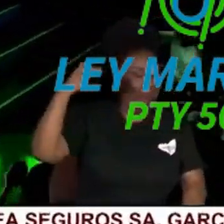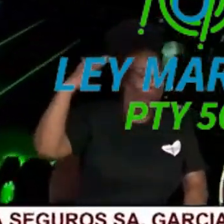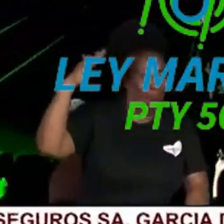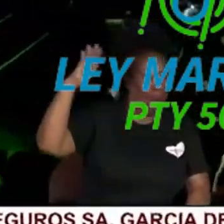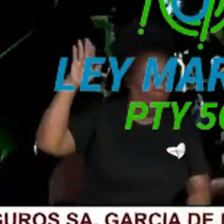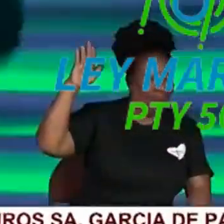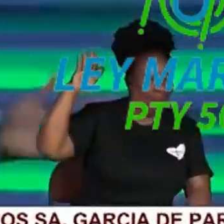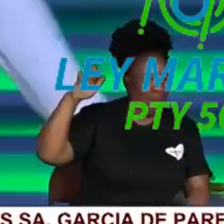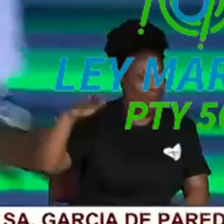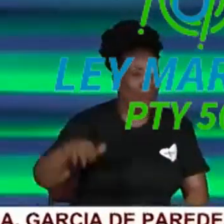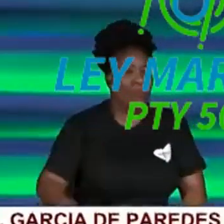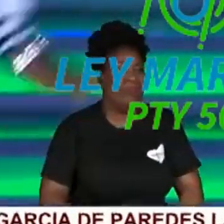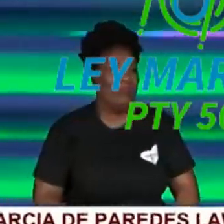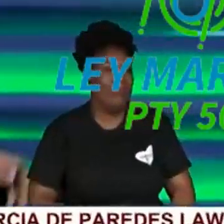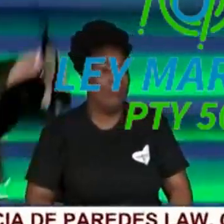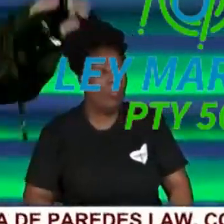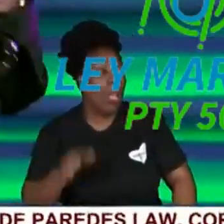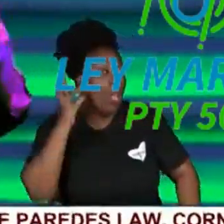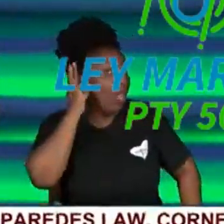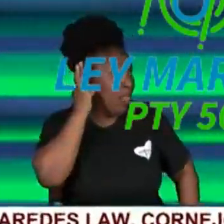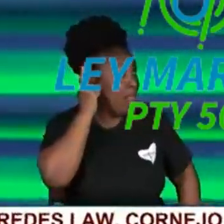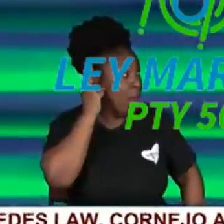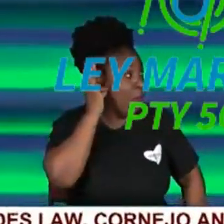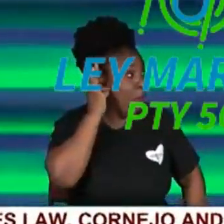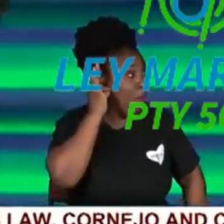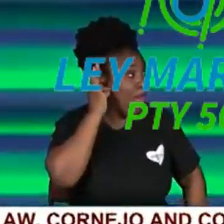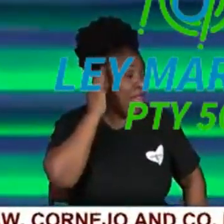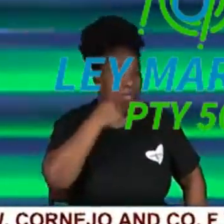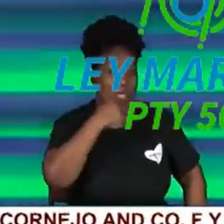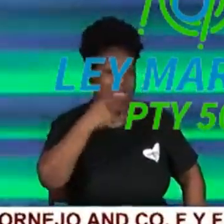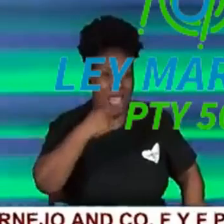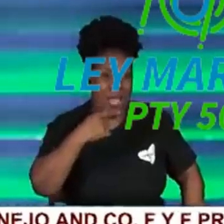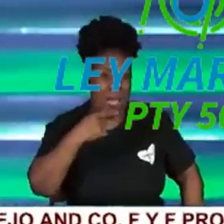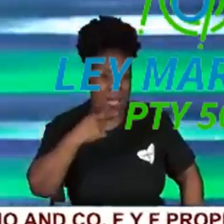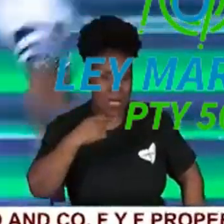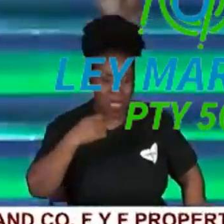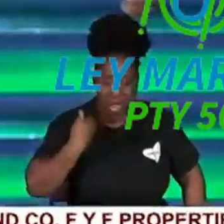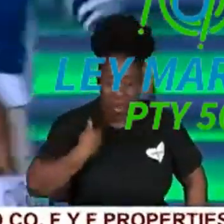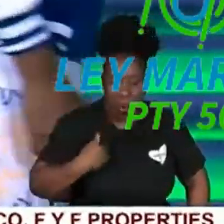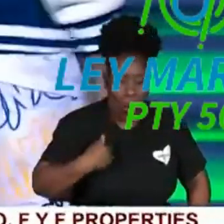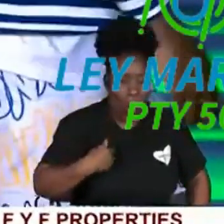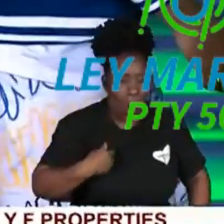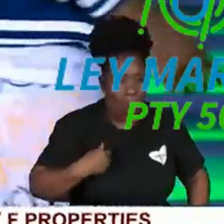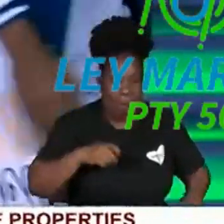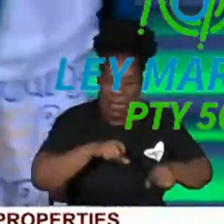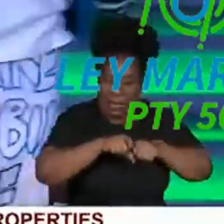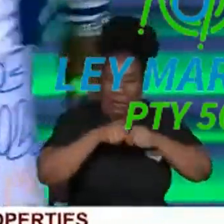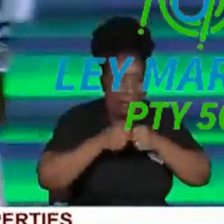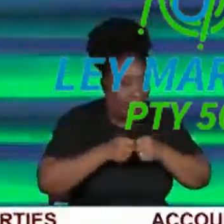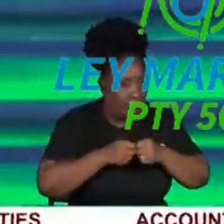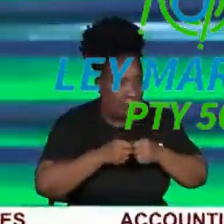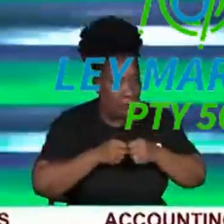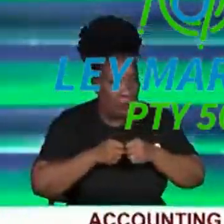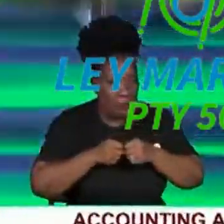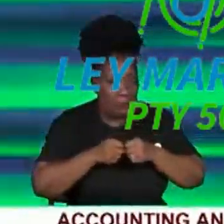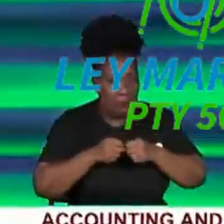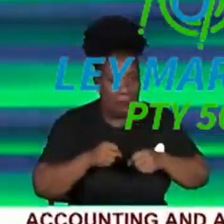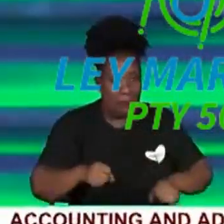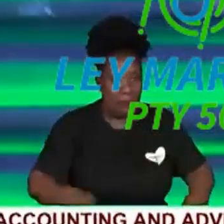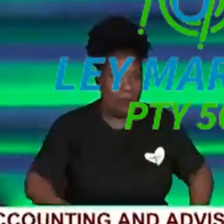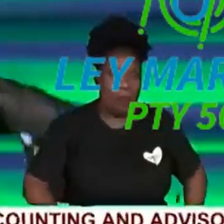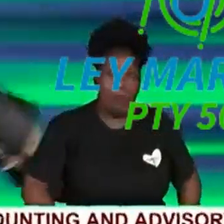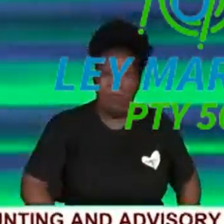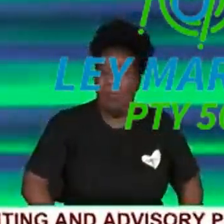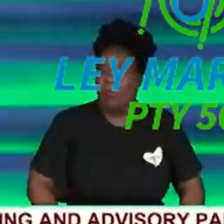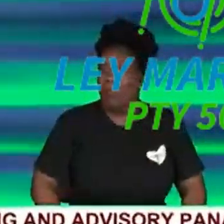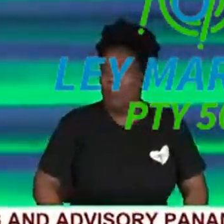así. ¿Dónde están las mujeres que dicen que los hombres hacen daño con la mano arriba, Teletón, pa' ver? Creo que eso no.